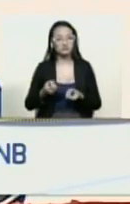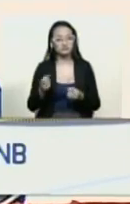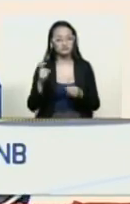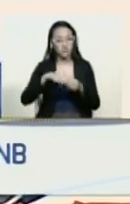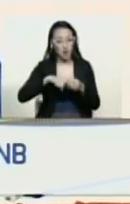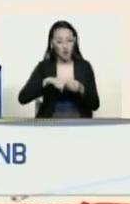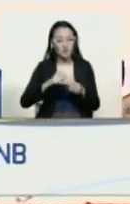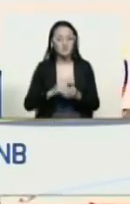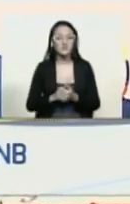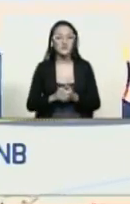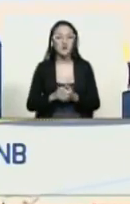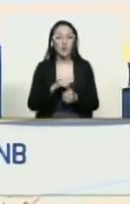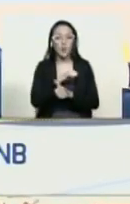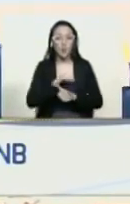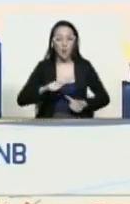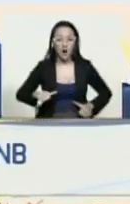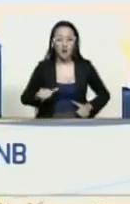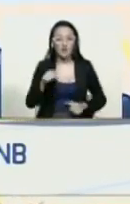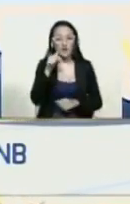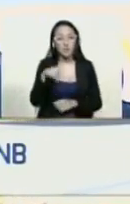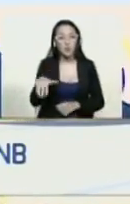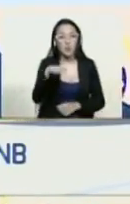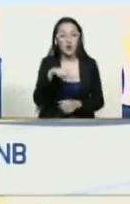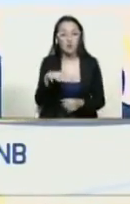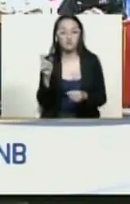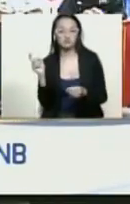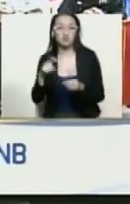de la Guardia del Pueblo,